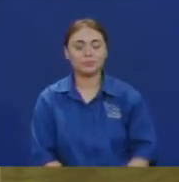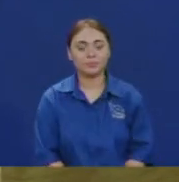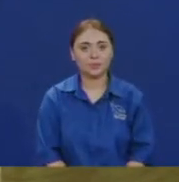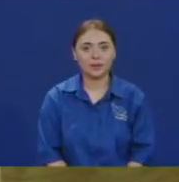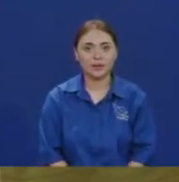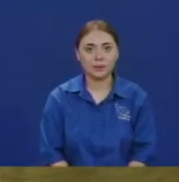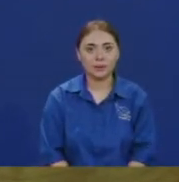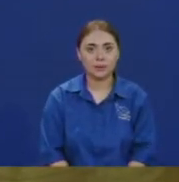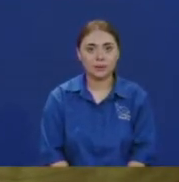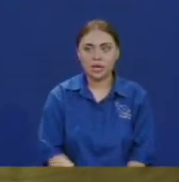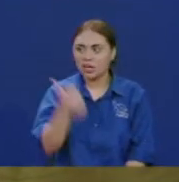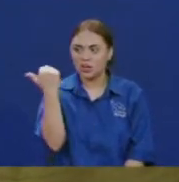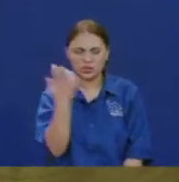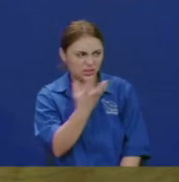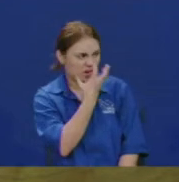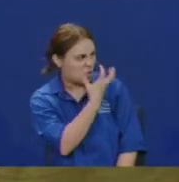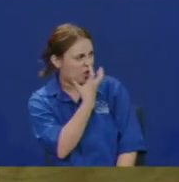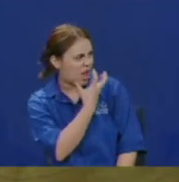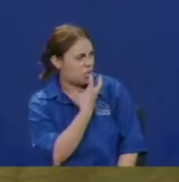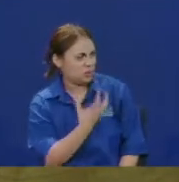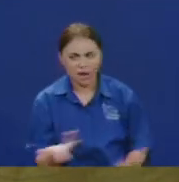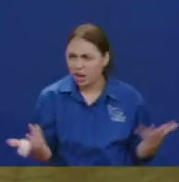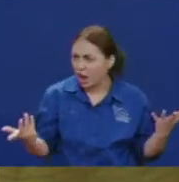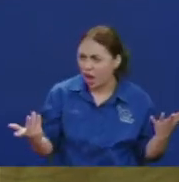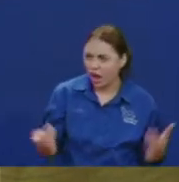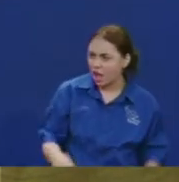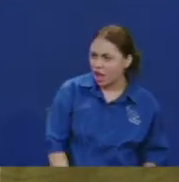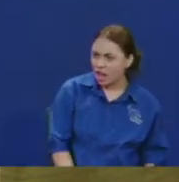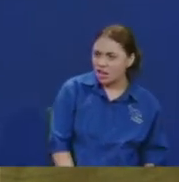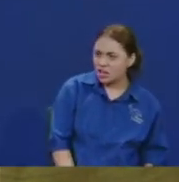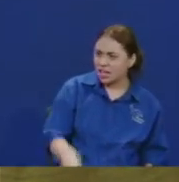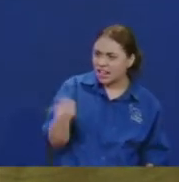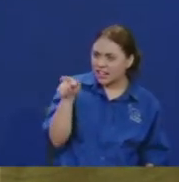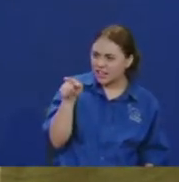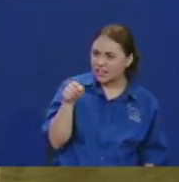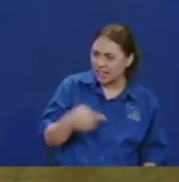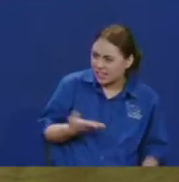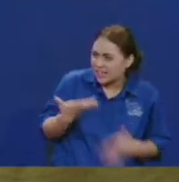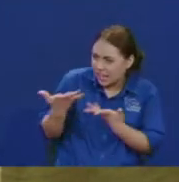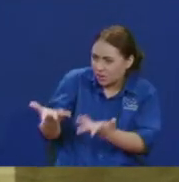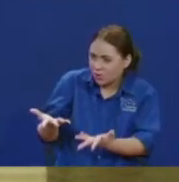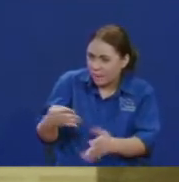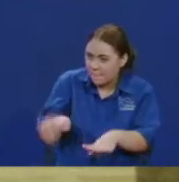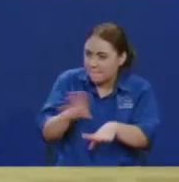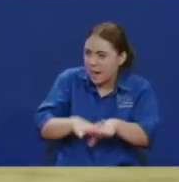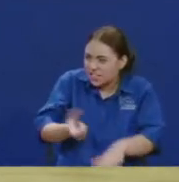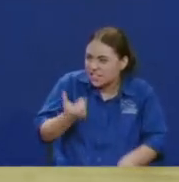barbaridad. El pueblo unido jamás será vencido.